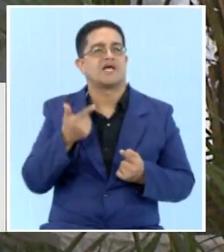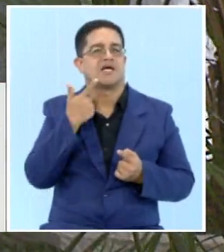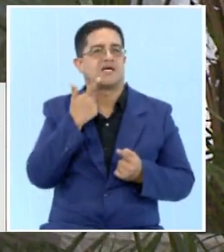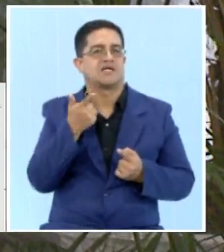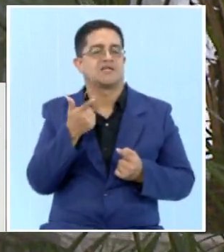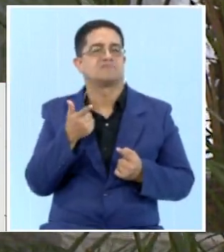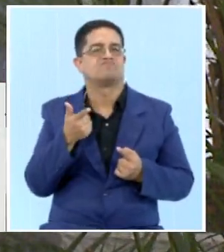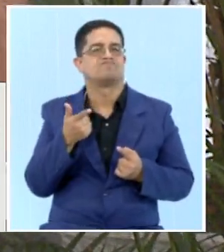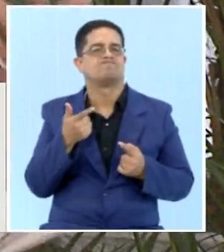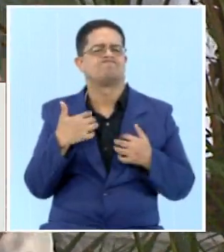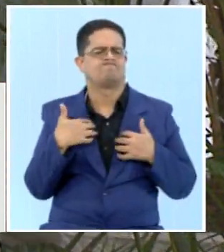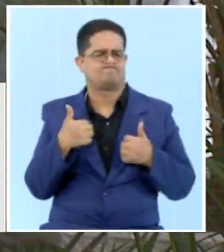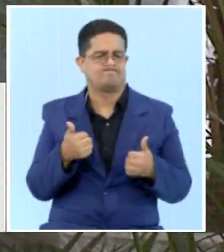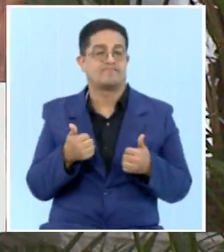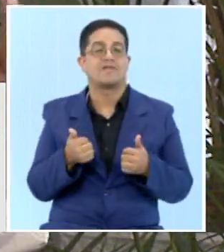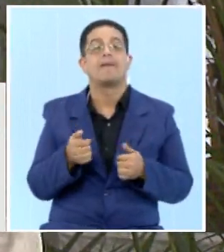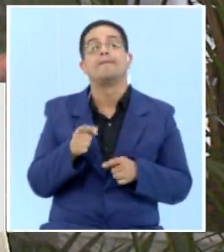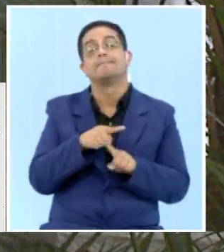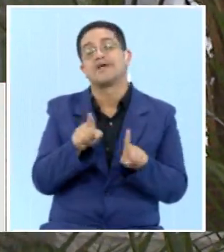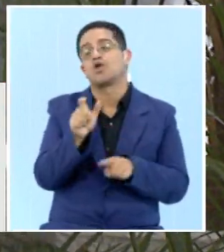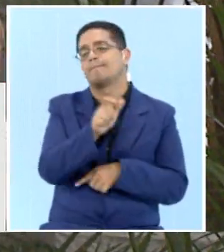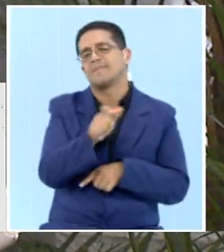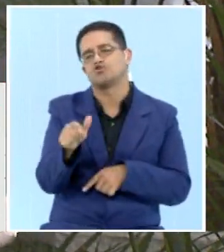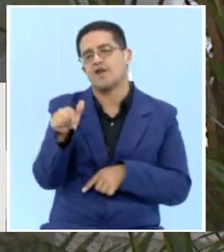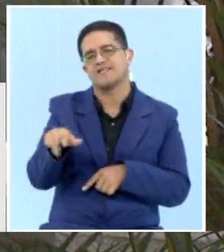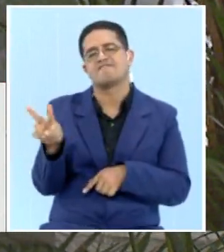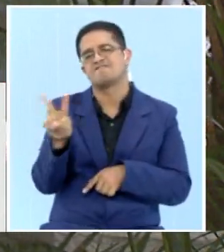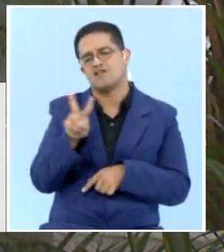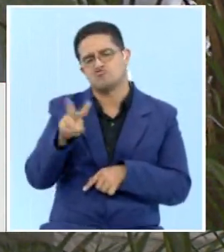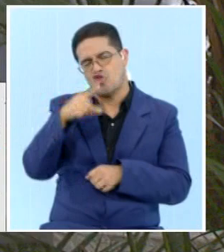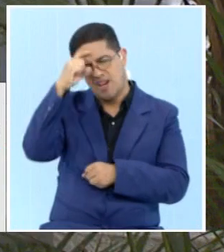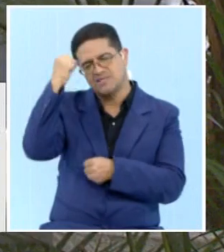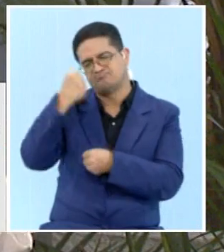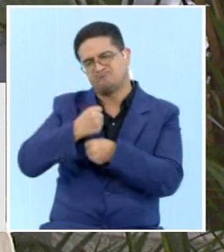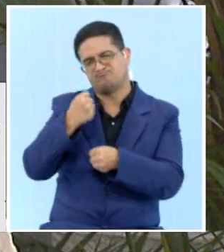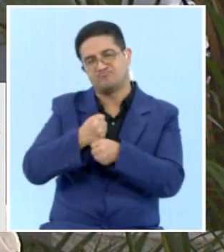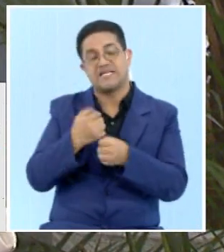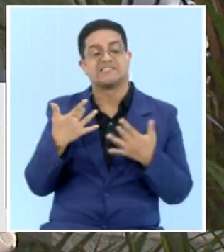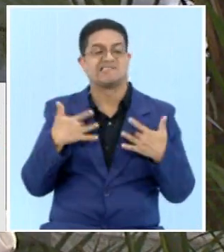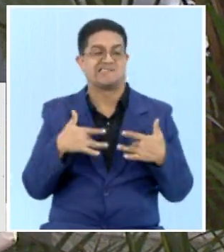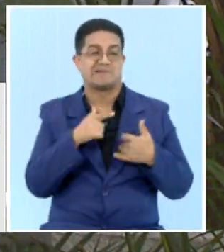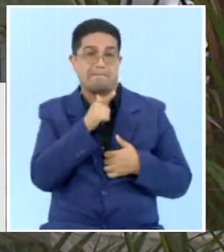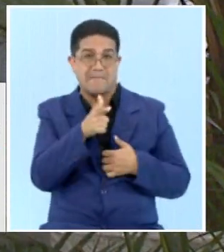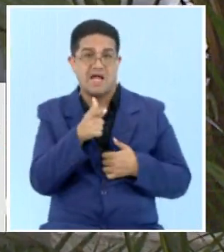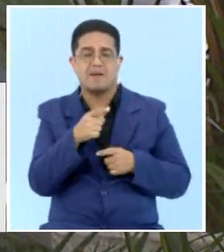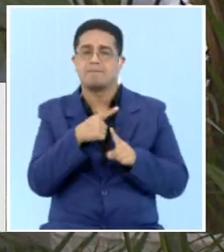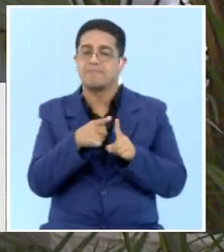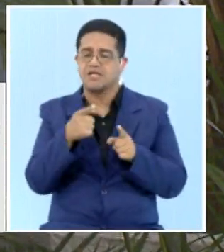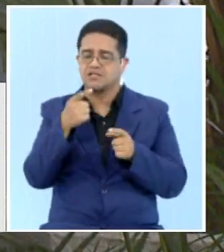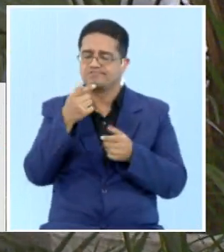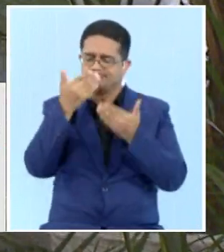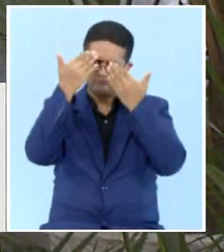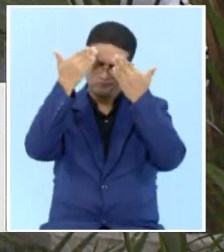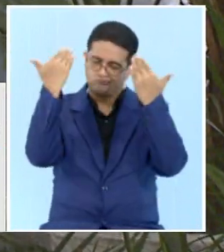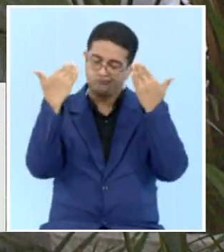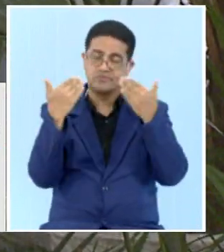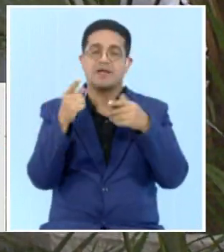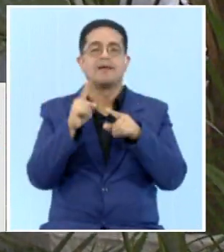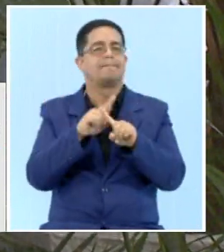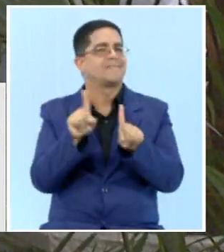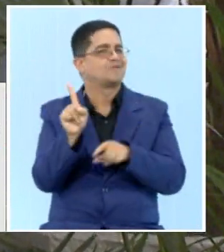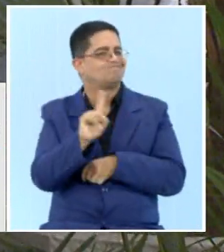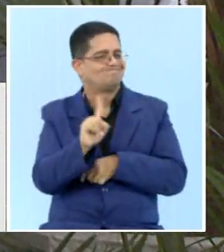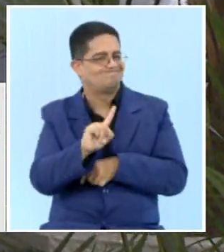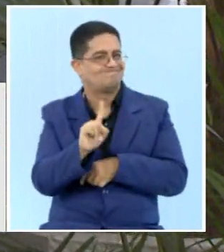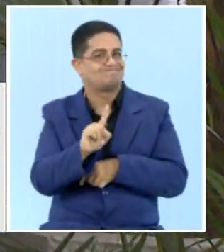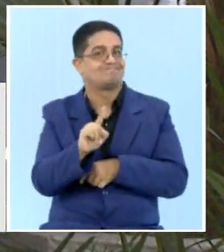Nosotros somos el venezolano, en líneas generales somos muy trabajadores, nos sentimos mal y queremos ir a trabajar, pero esto puede ser deleterio para